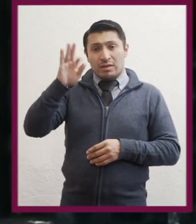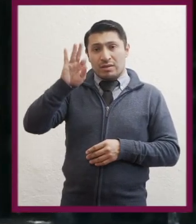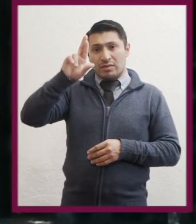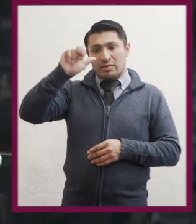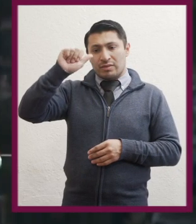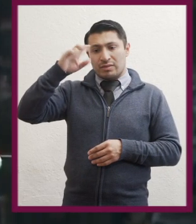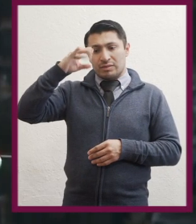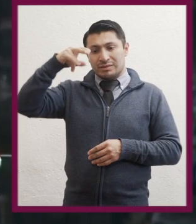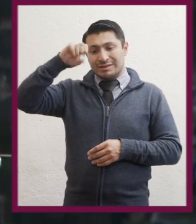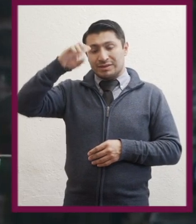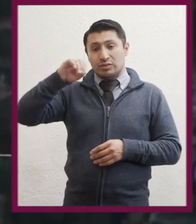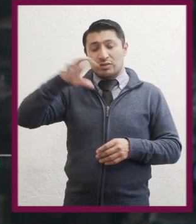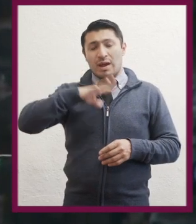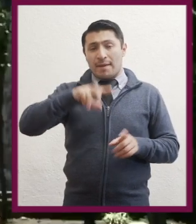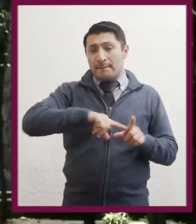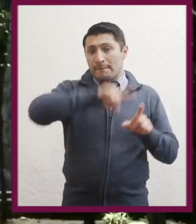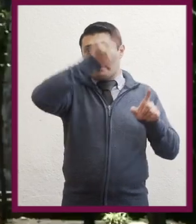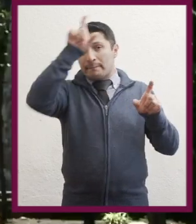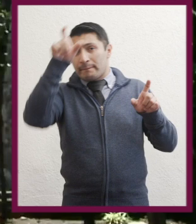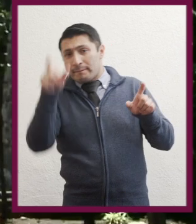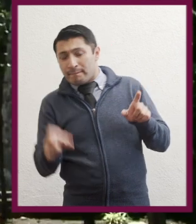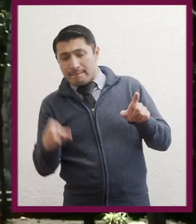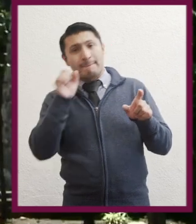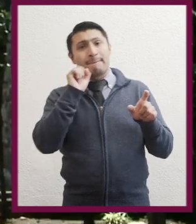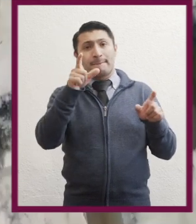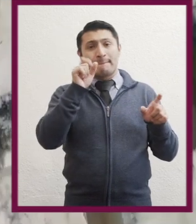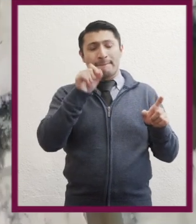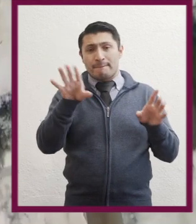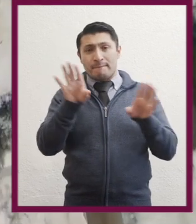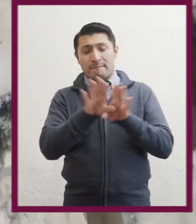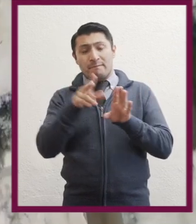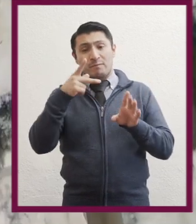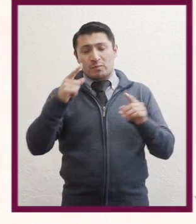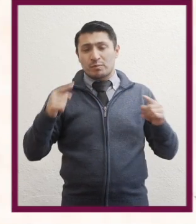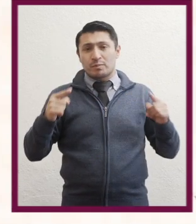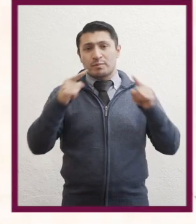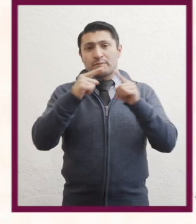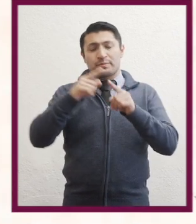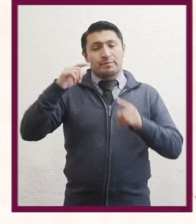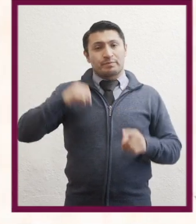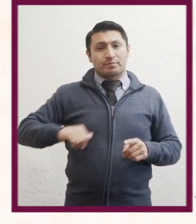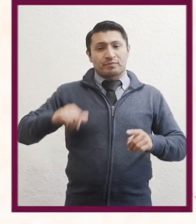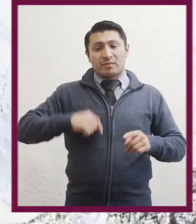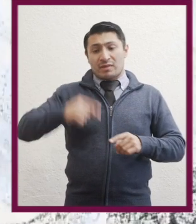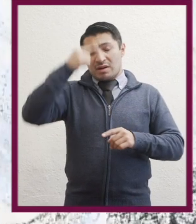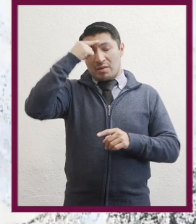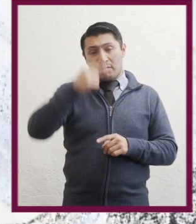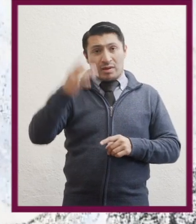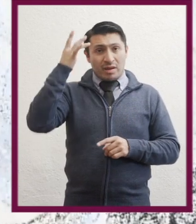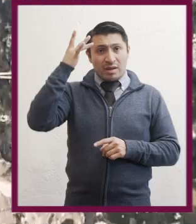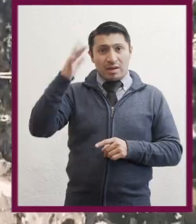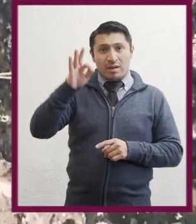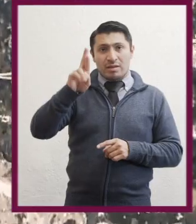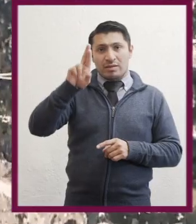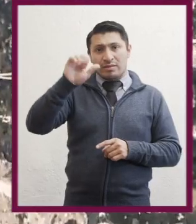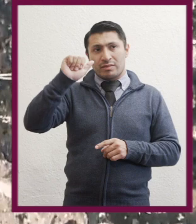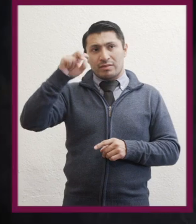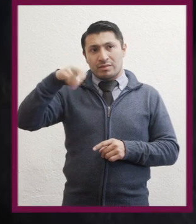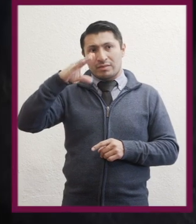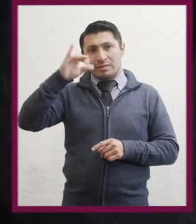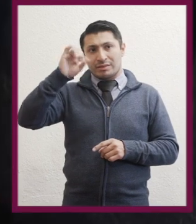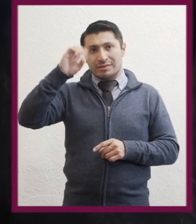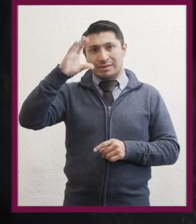poco llamativo y casi escondido, este rumbo también conserva su templo original, dedicado a San Francisco de